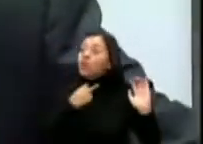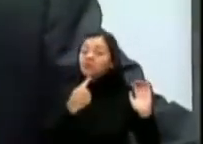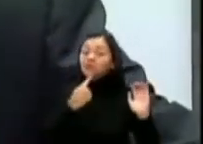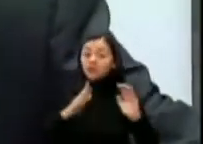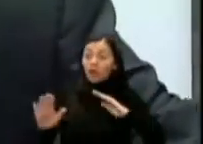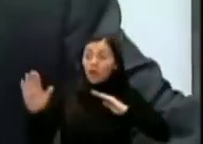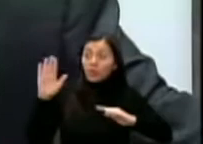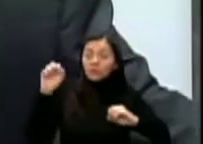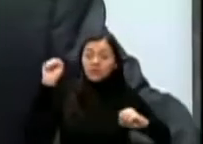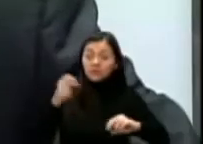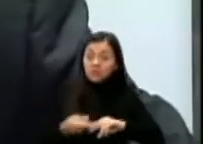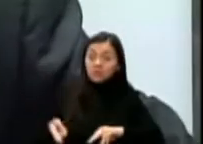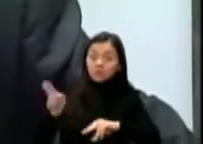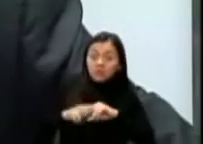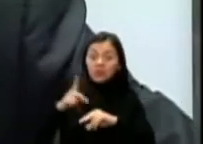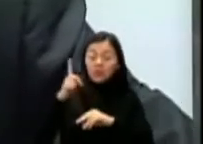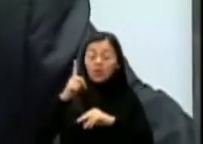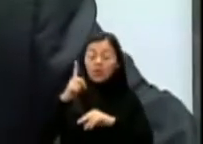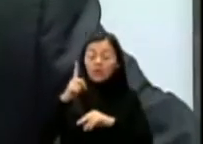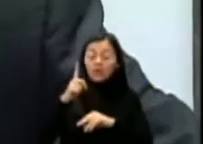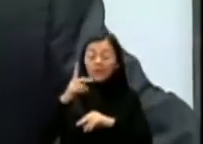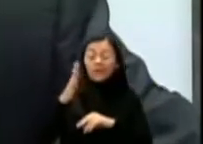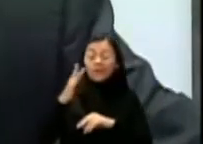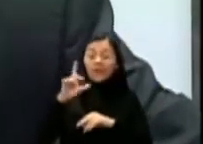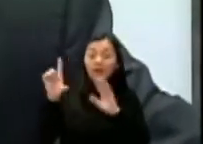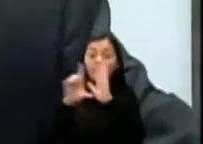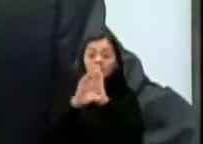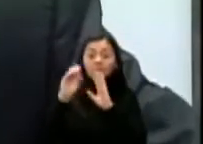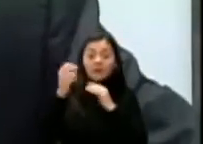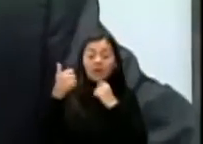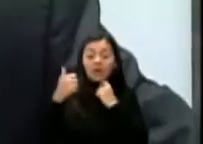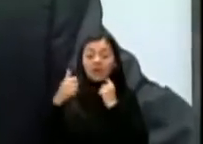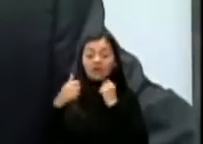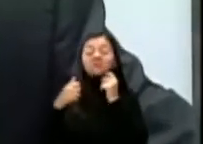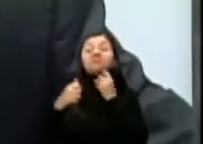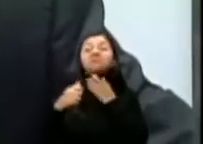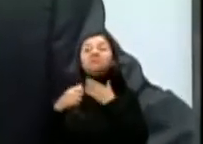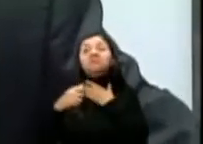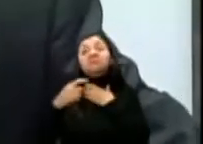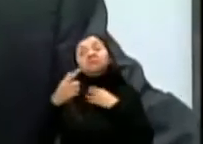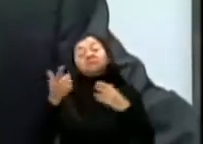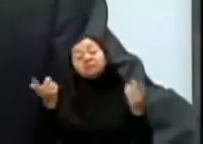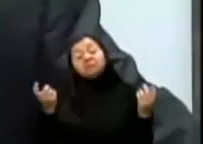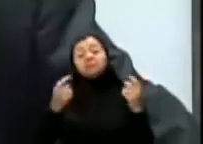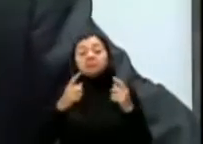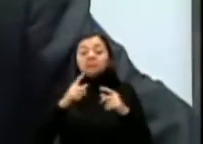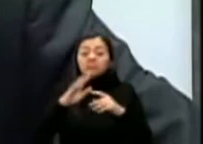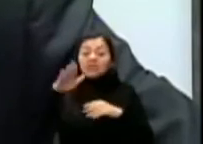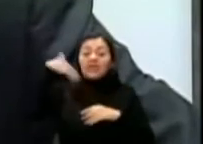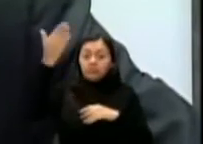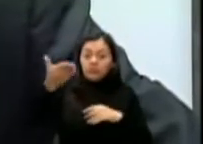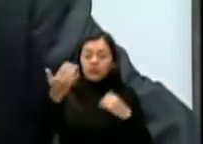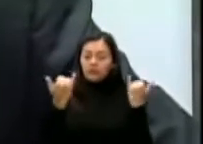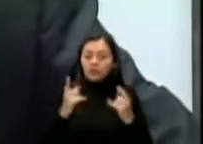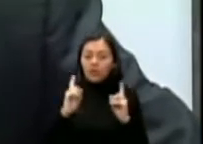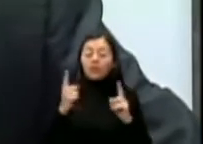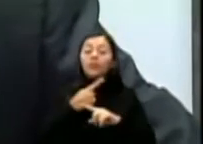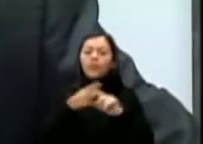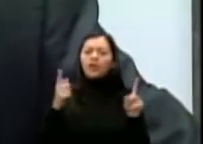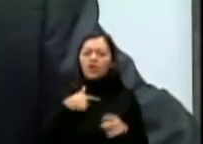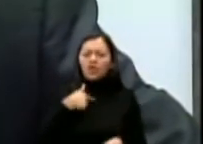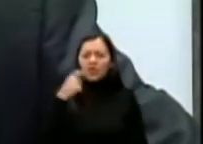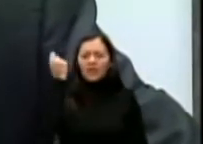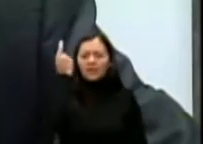confío mucho la sabiduría a nuestro pueblo ecuatoriano en particular de la soberanía